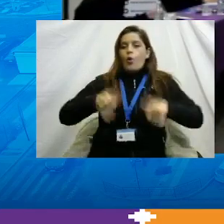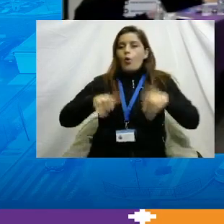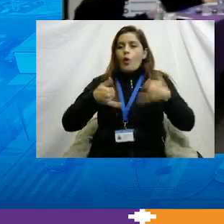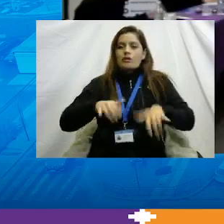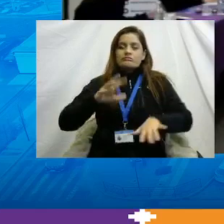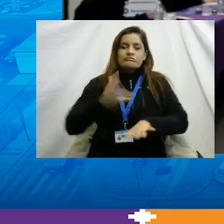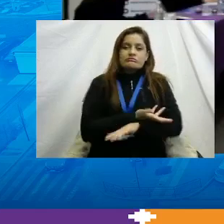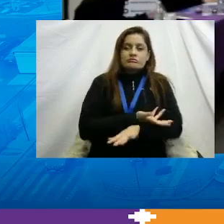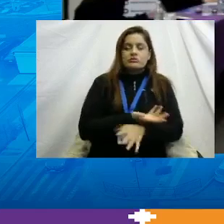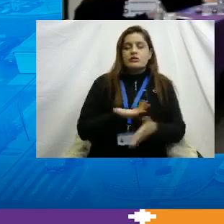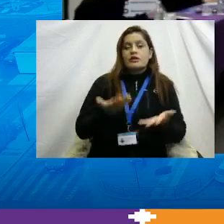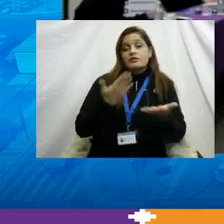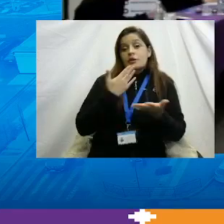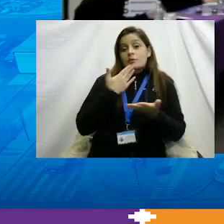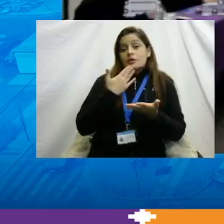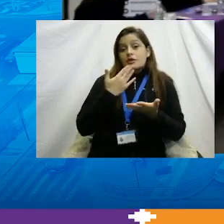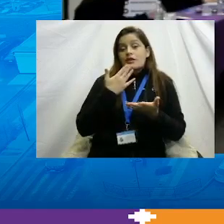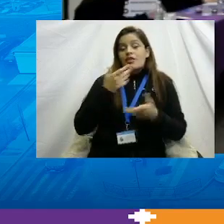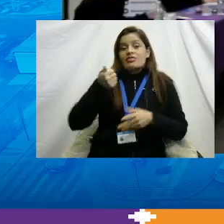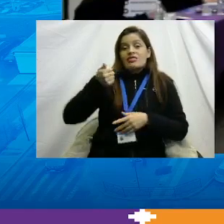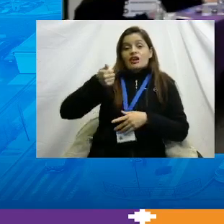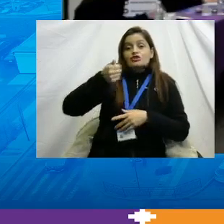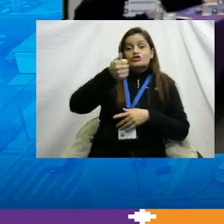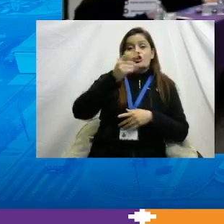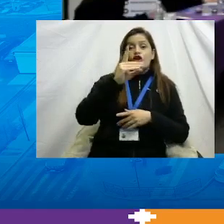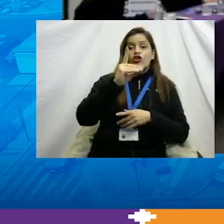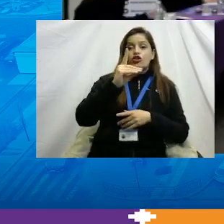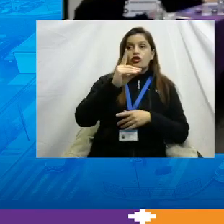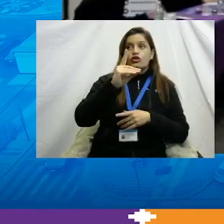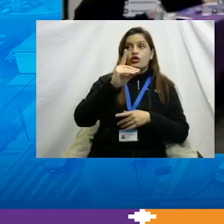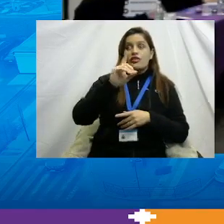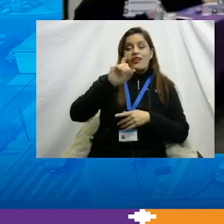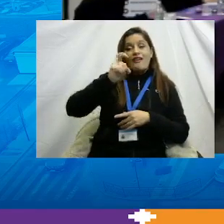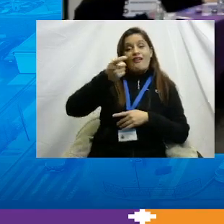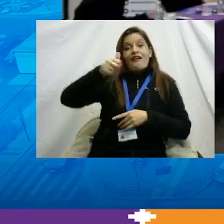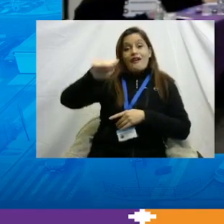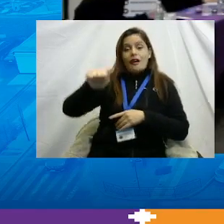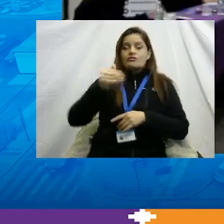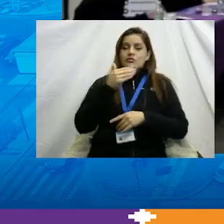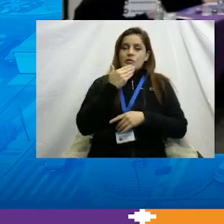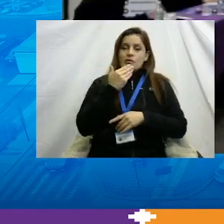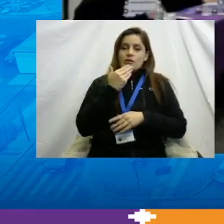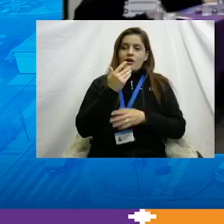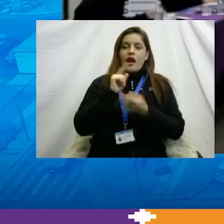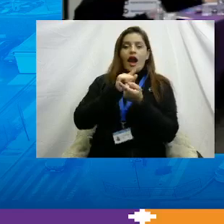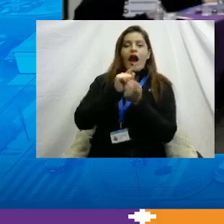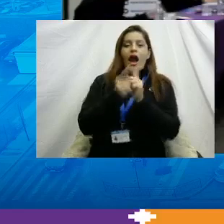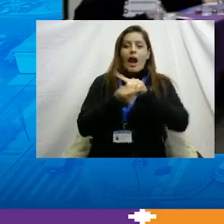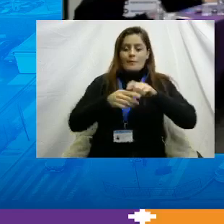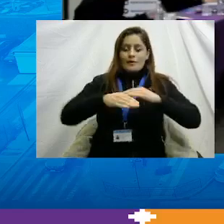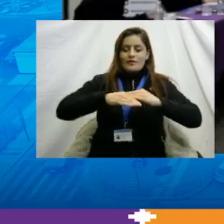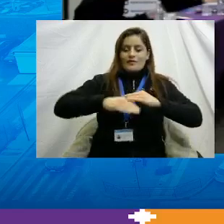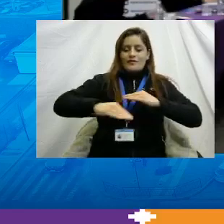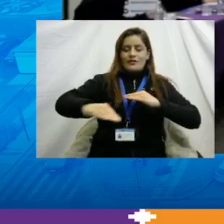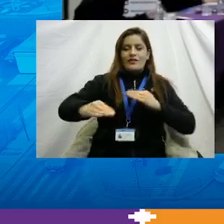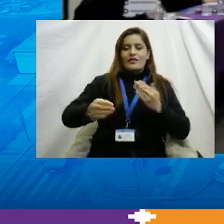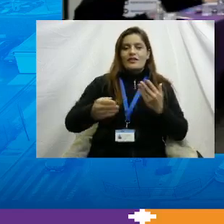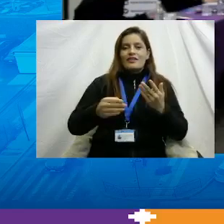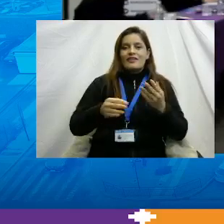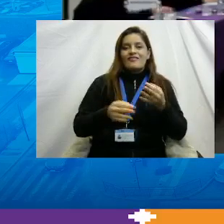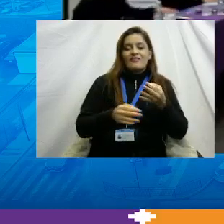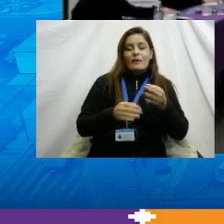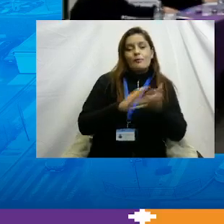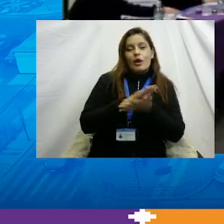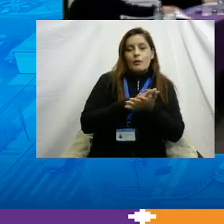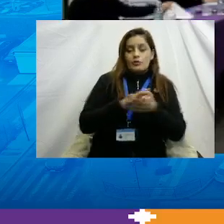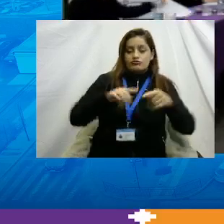a ver si a través de la Dirección de Gestión Ambiental podríamos abordar ampliamente eso, el cambio de suelo de un área verde a un área deportiva, que también